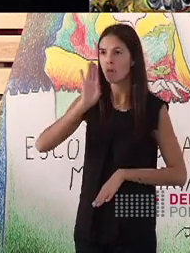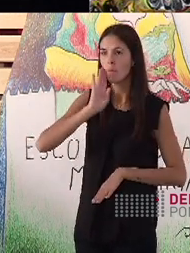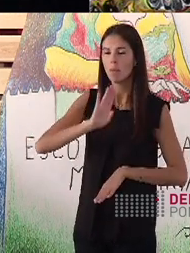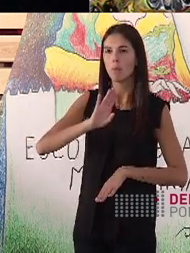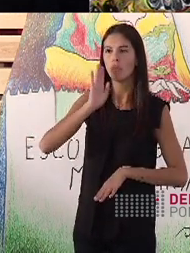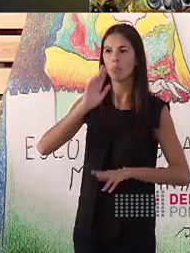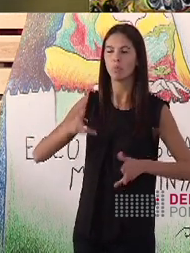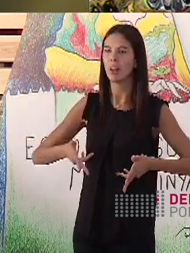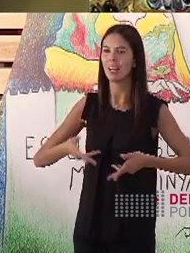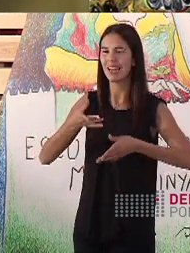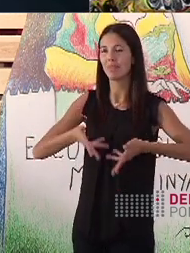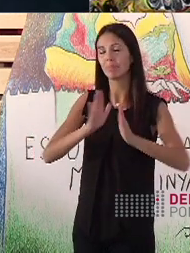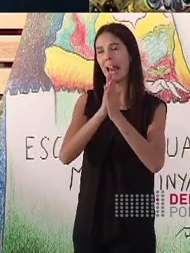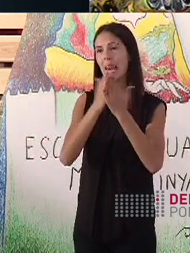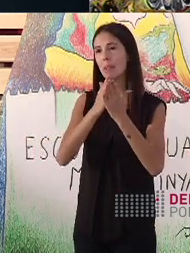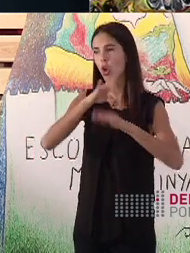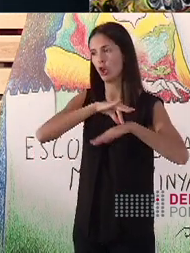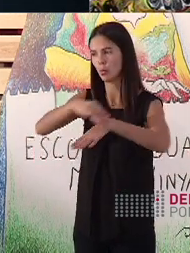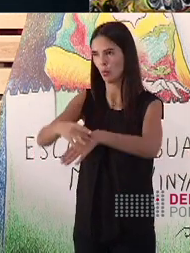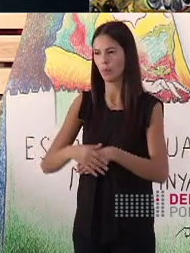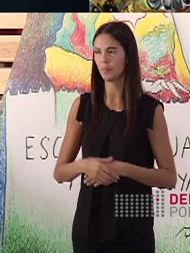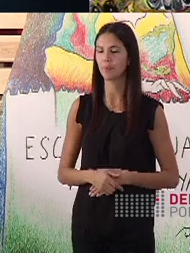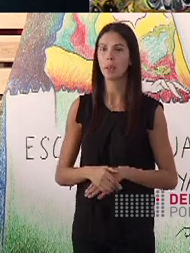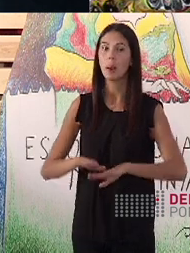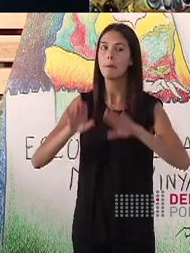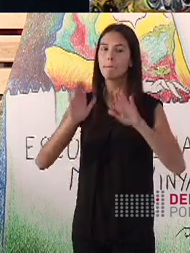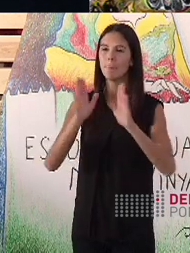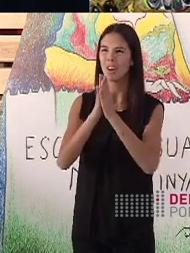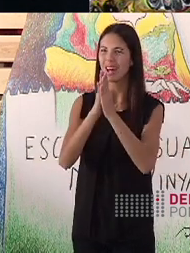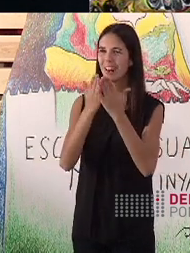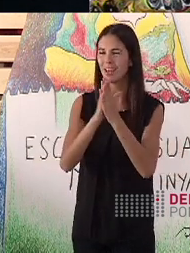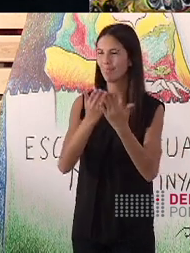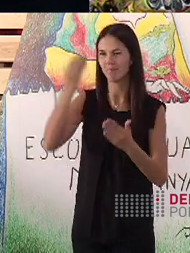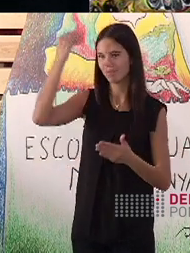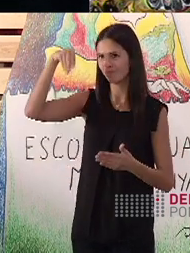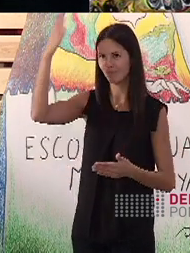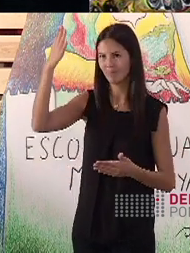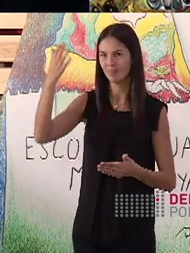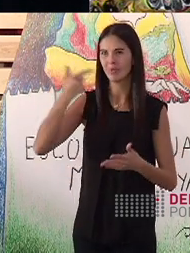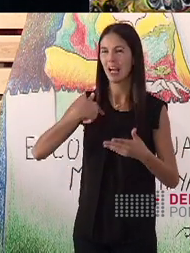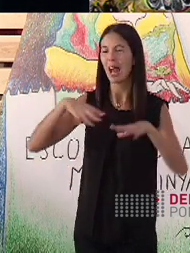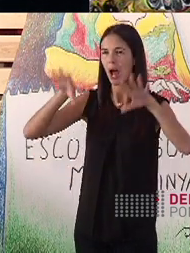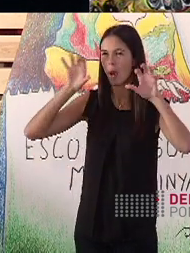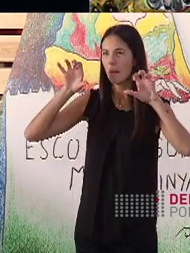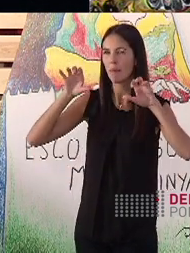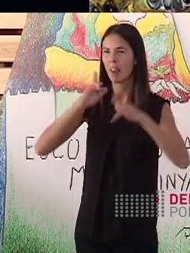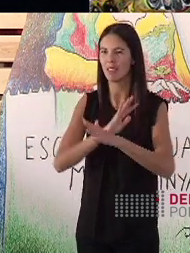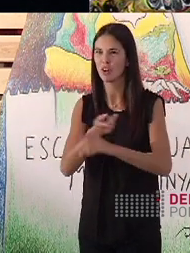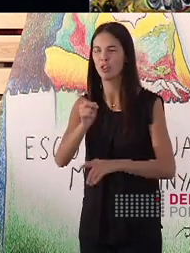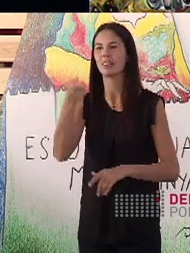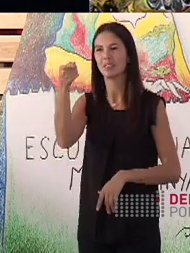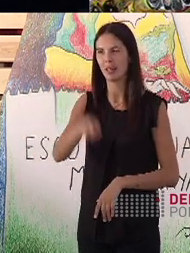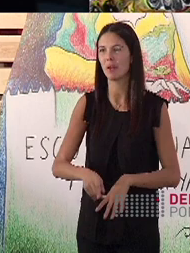es tu libro de instrucciones. Pero resulta que con ese libro de ficción no solo has aprendido a follar, también has